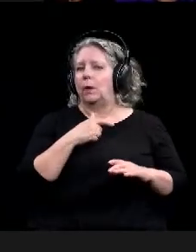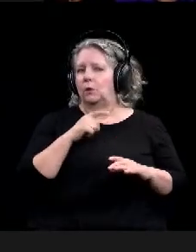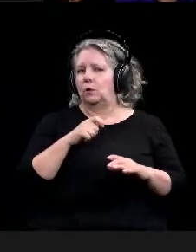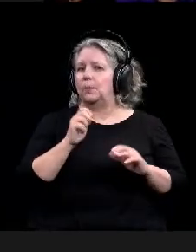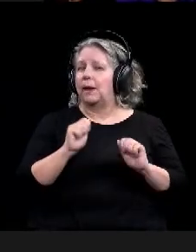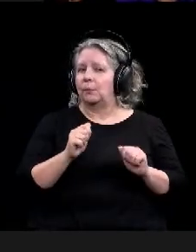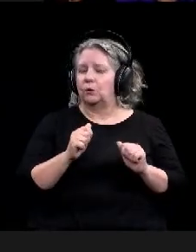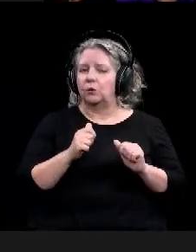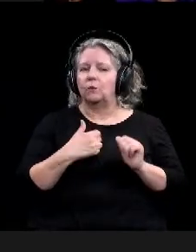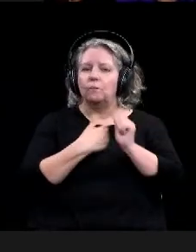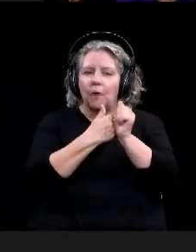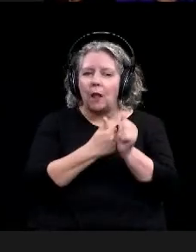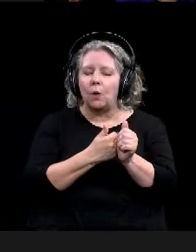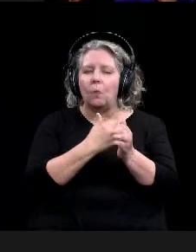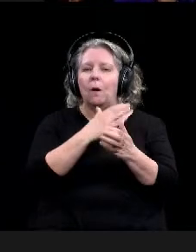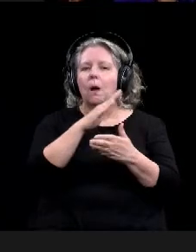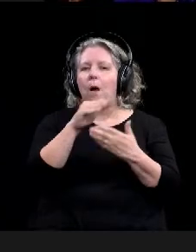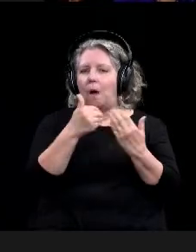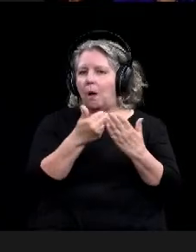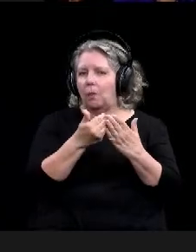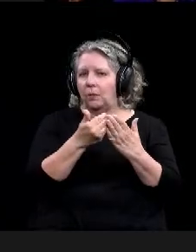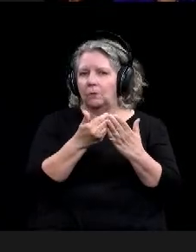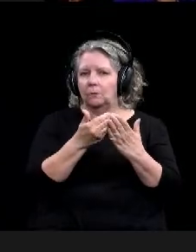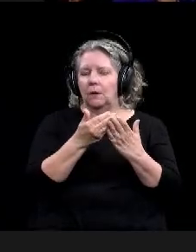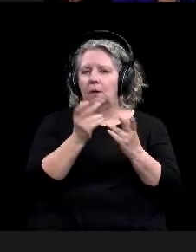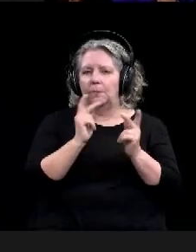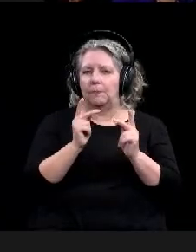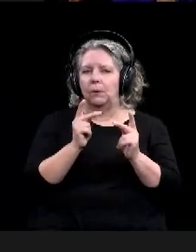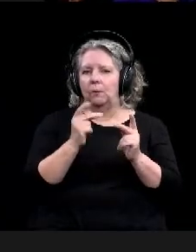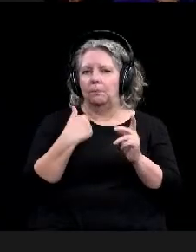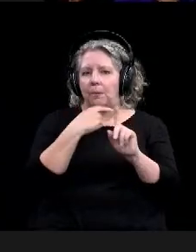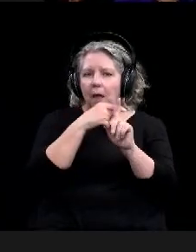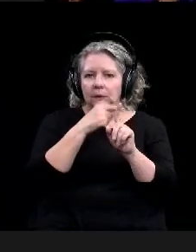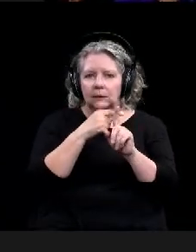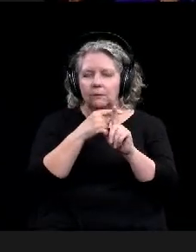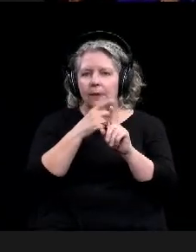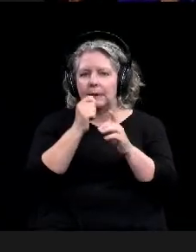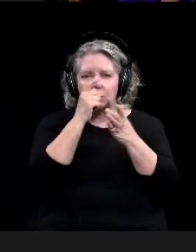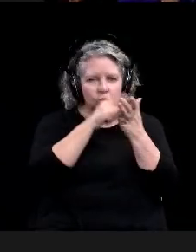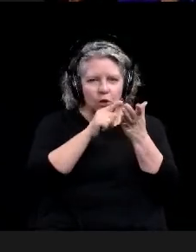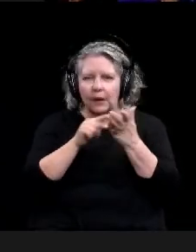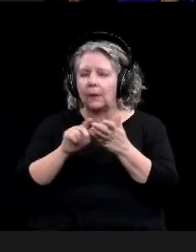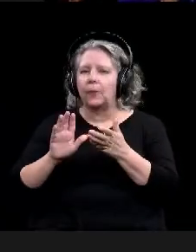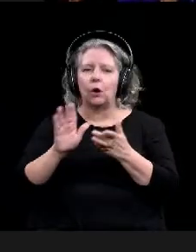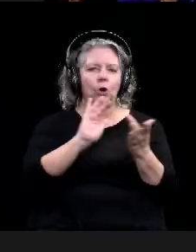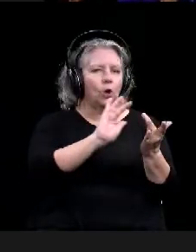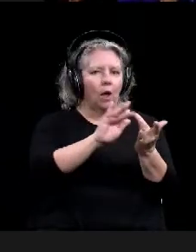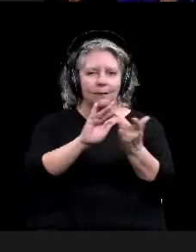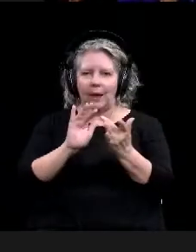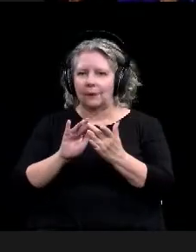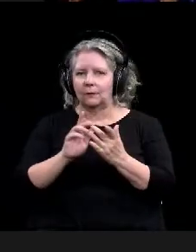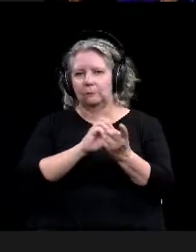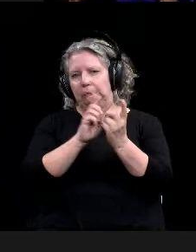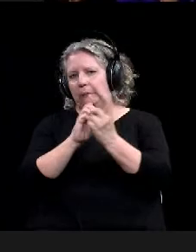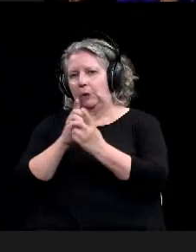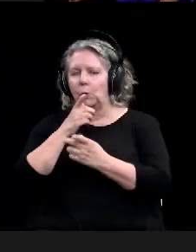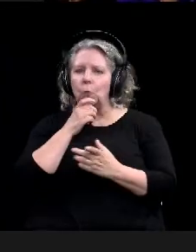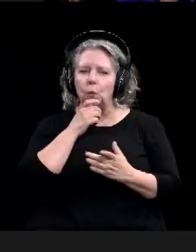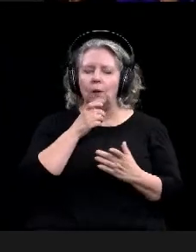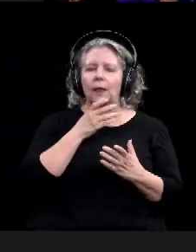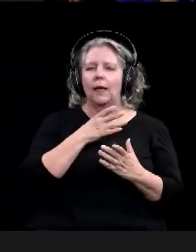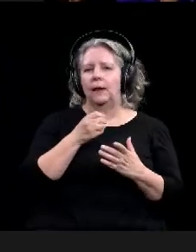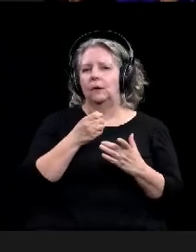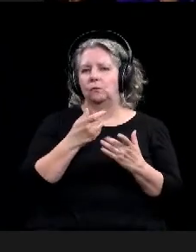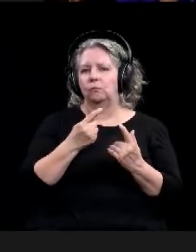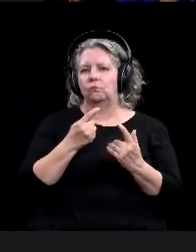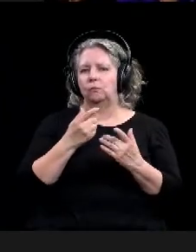rastros de contactos con esas medidas que hemos tomado la